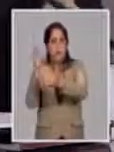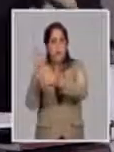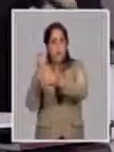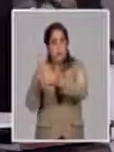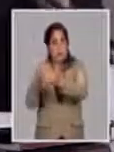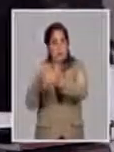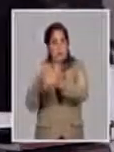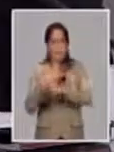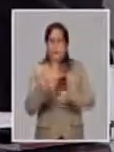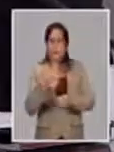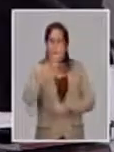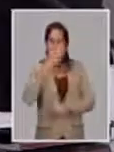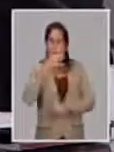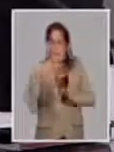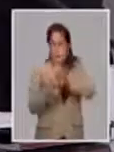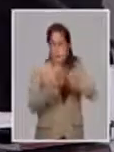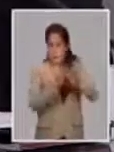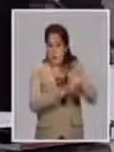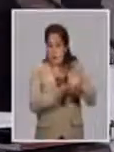y quienes dan una